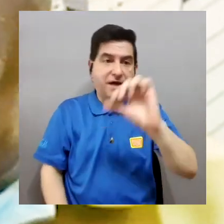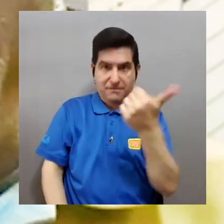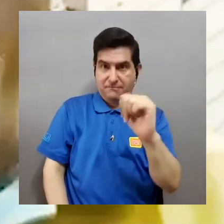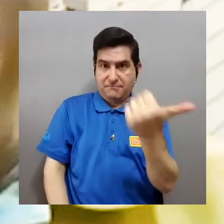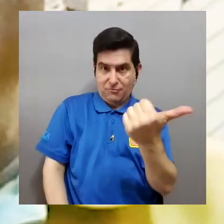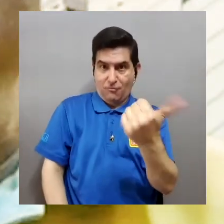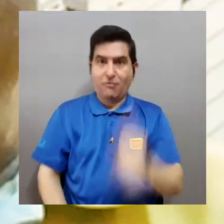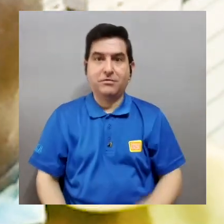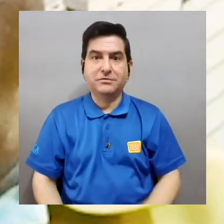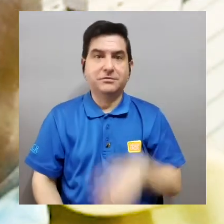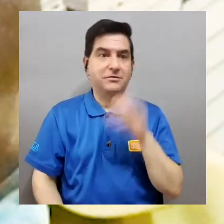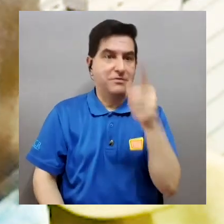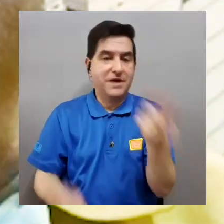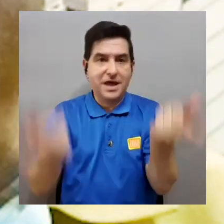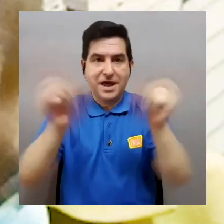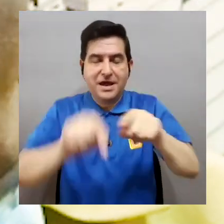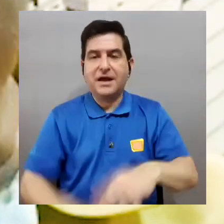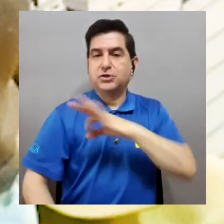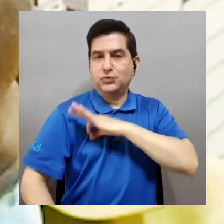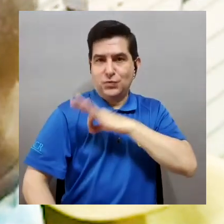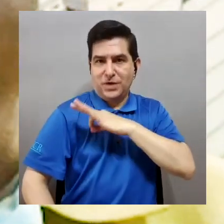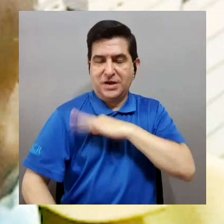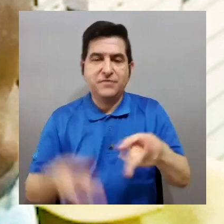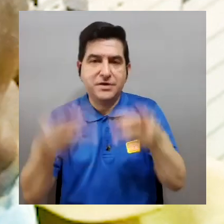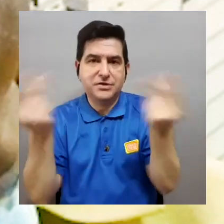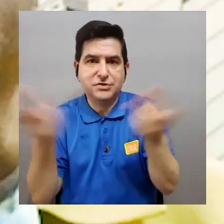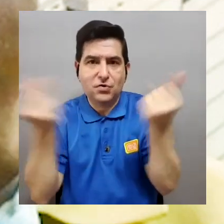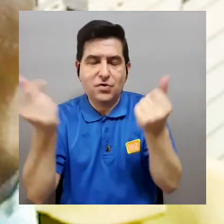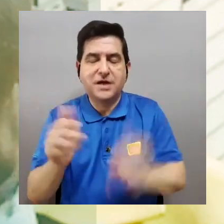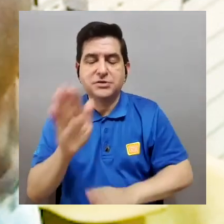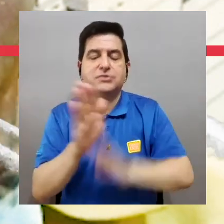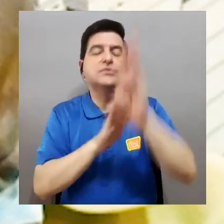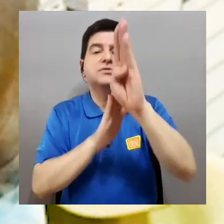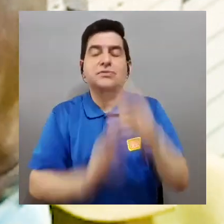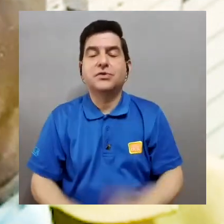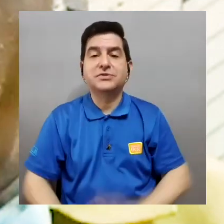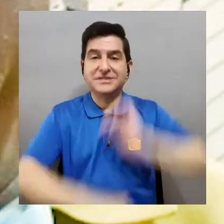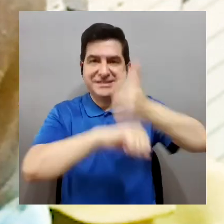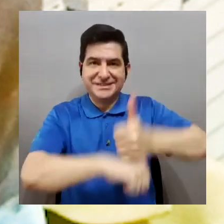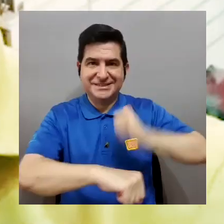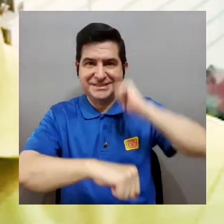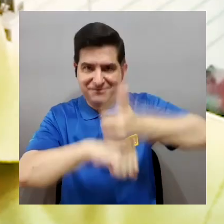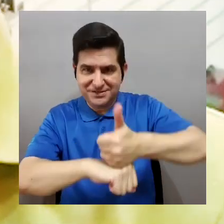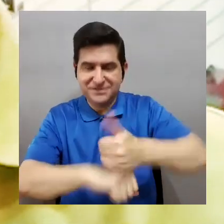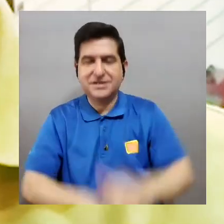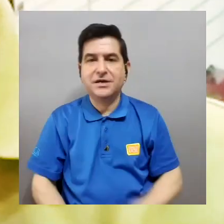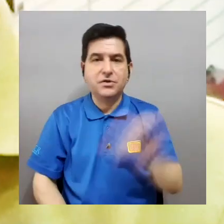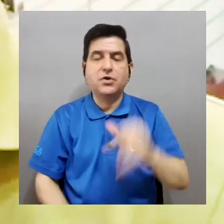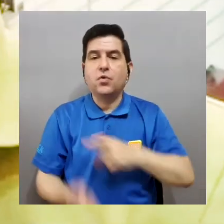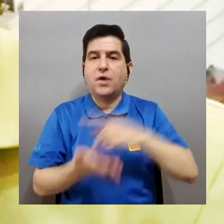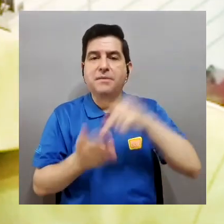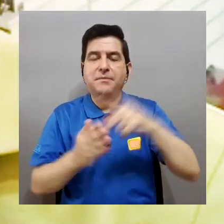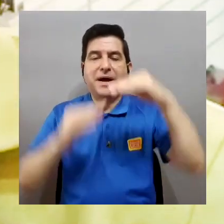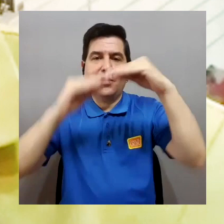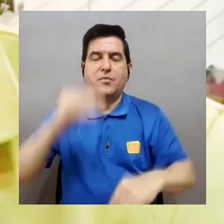demás de las utilidades y los costos del desarrollo se fijan como las tarifas mínimas